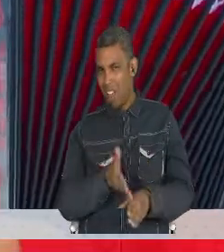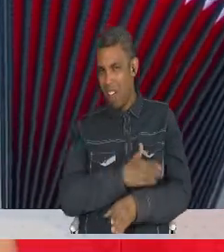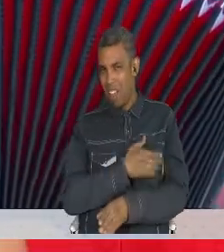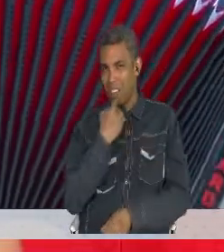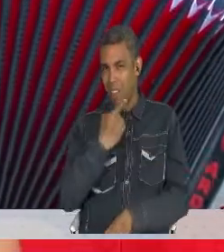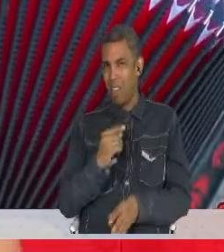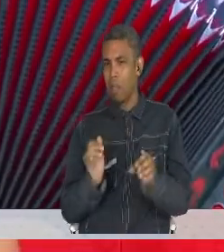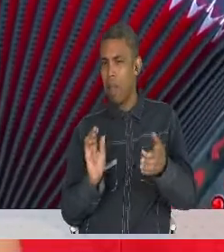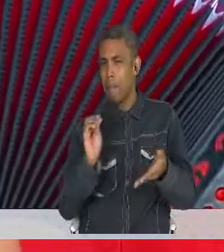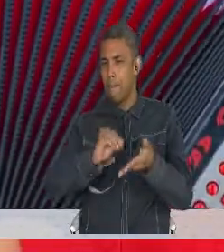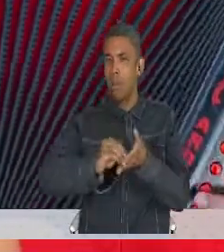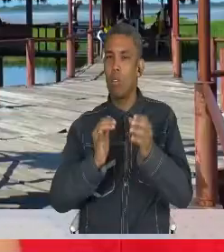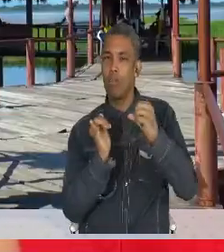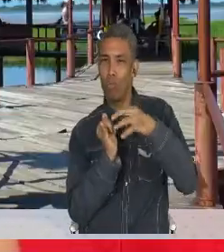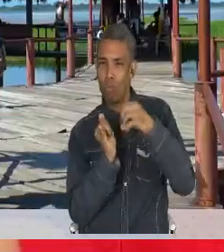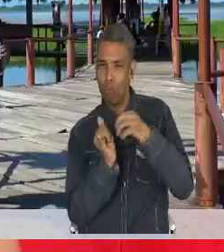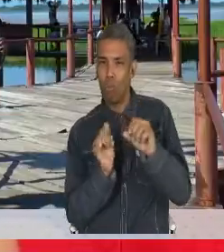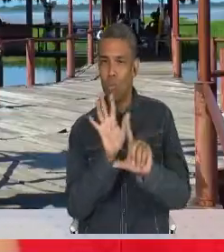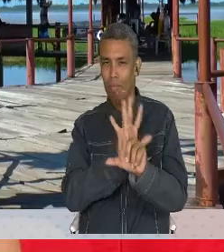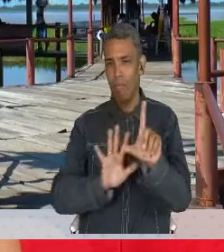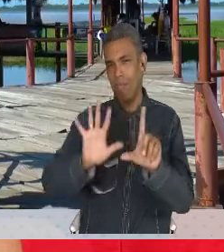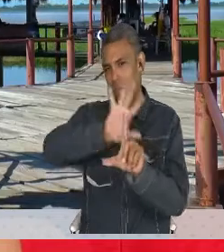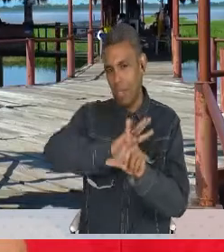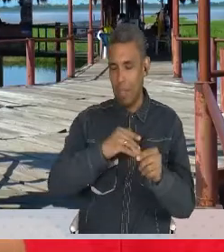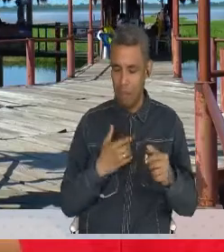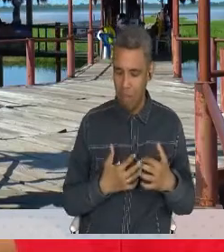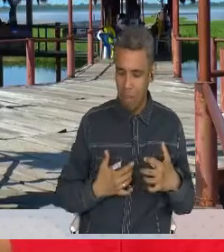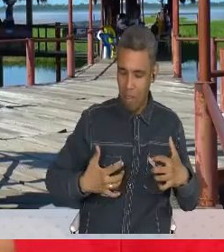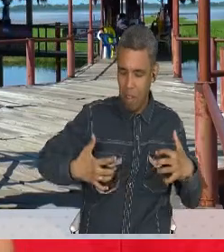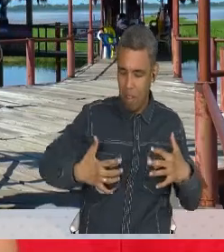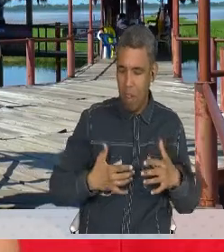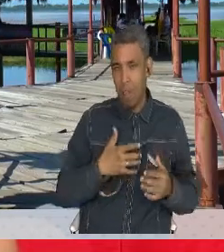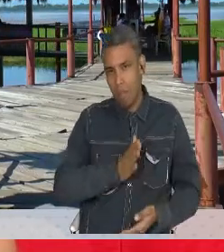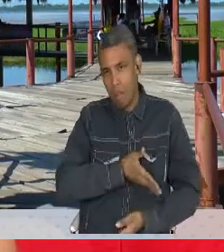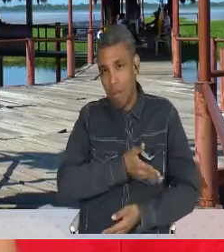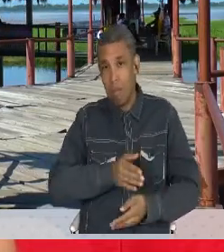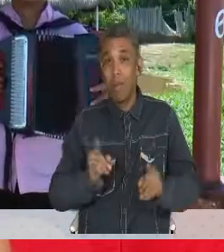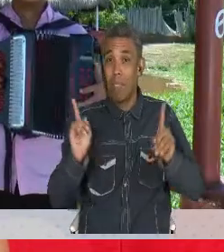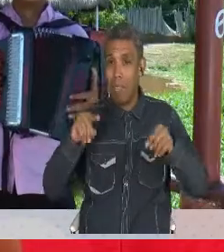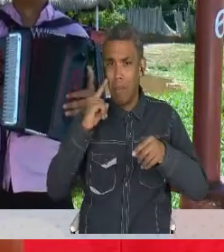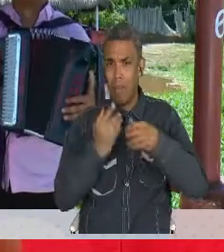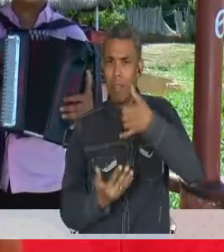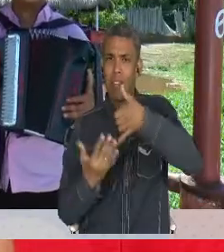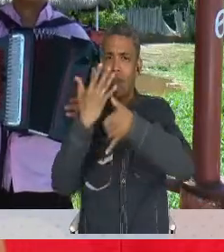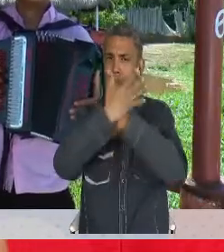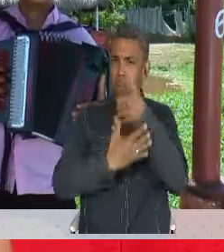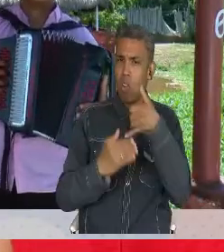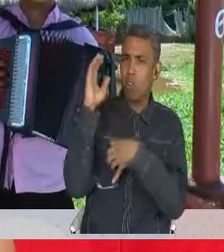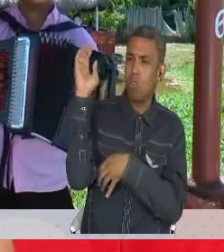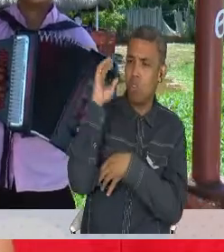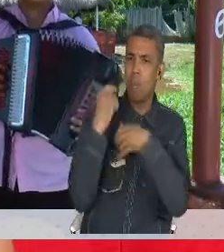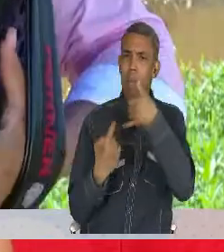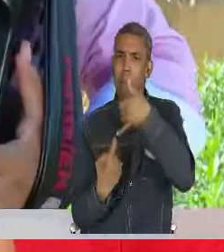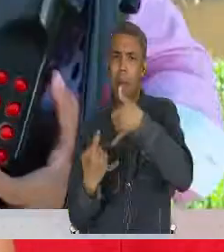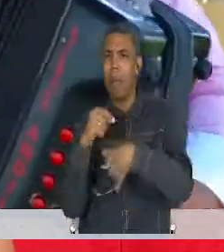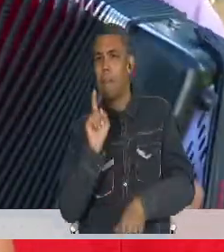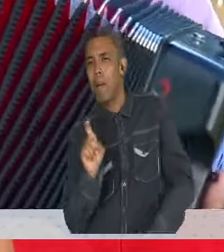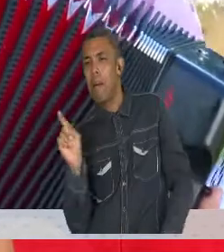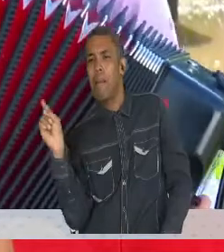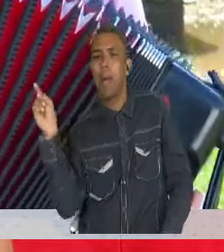en algunos lugares del país. Entonces estamos coordinando todo eso para poder empezar a hacer esta gira